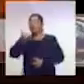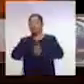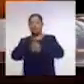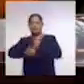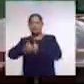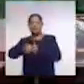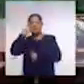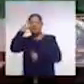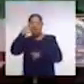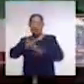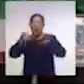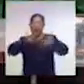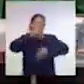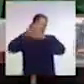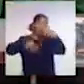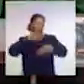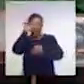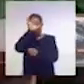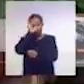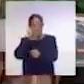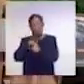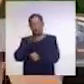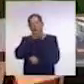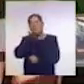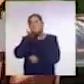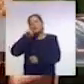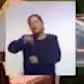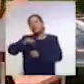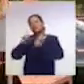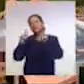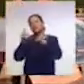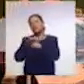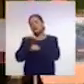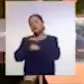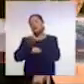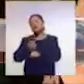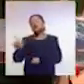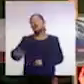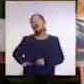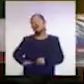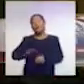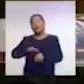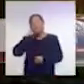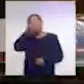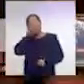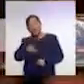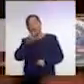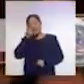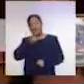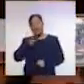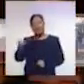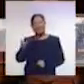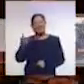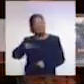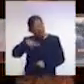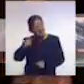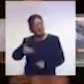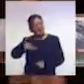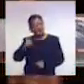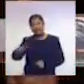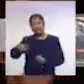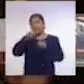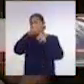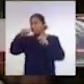la riqueza cultural y tradiciones de la entidad. El gobernador Mena señaló además el esfuerzo y la disciplina de los